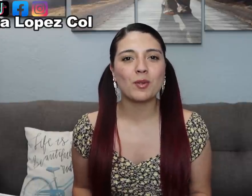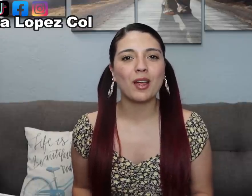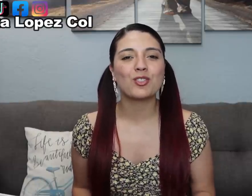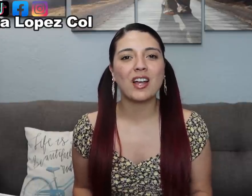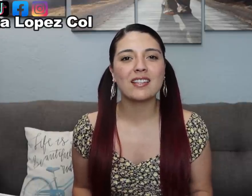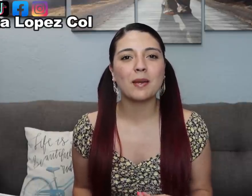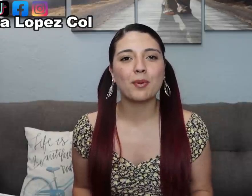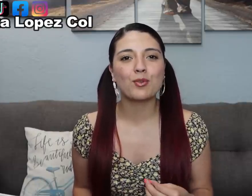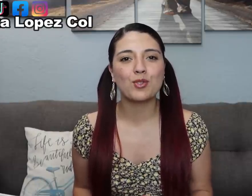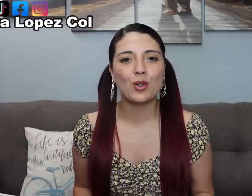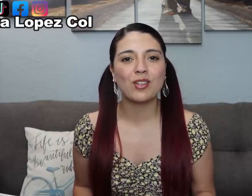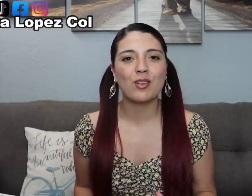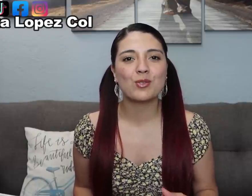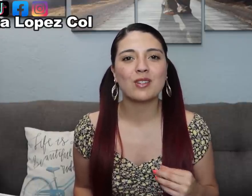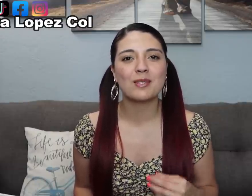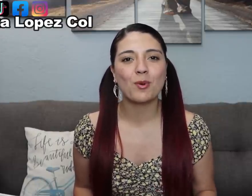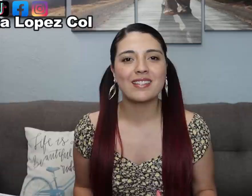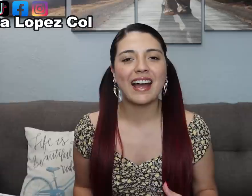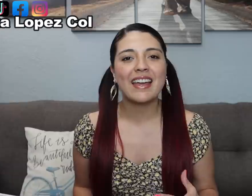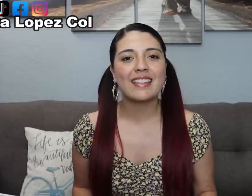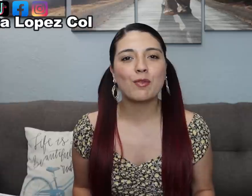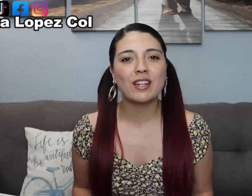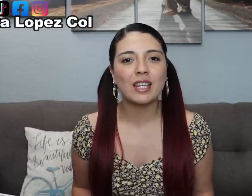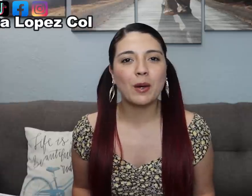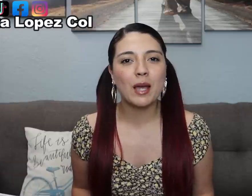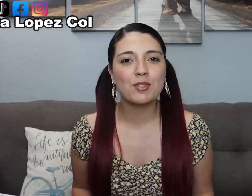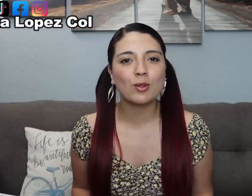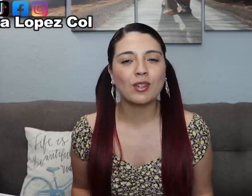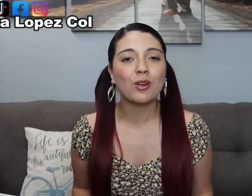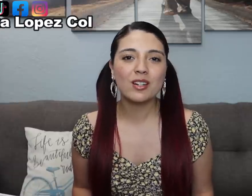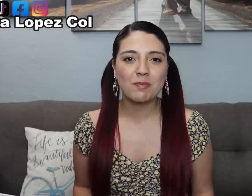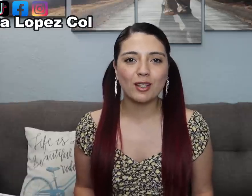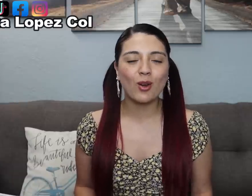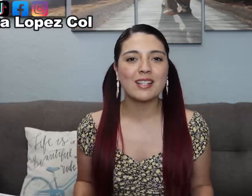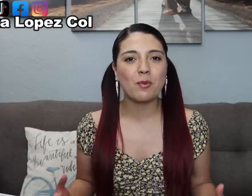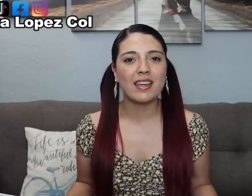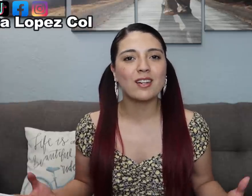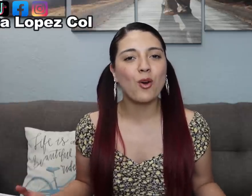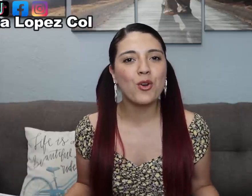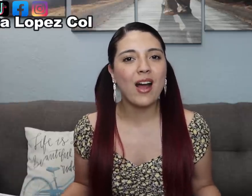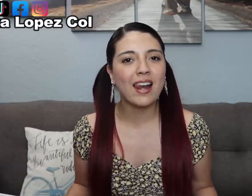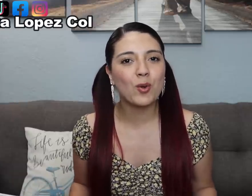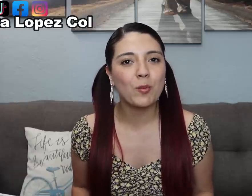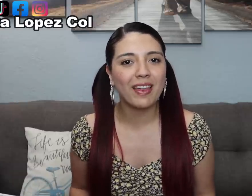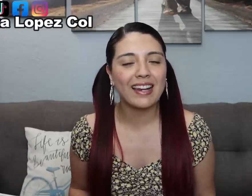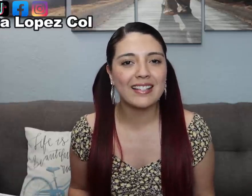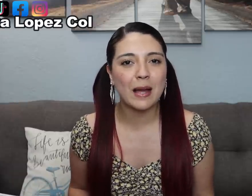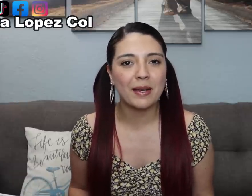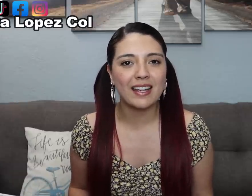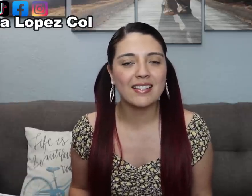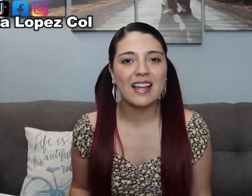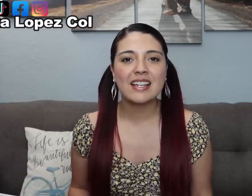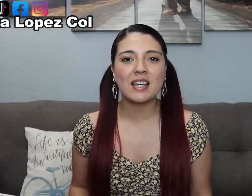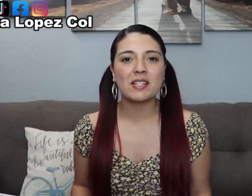Manuel López Obrador ya se pronunció, ya dio su respuesta definitiva y absoluta con respecto a si va a ir o no a la Cumbre de